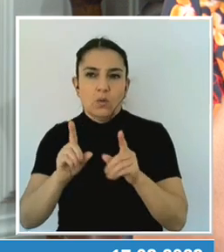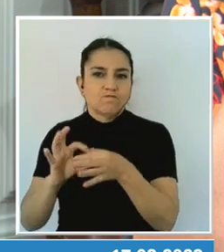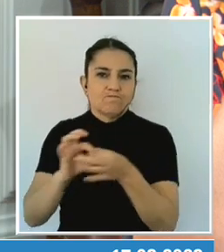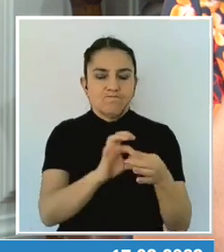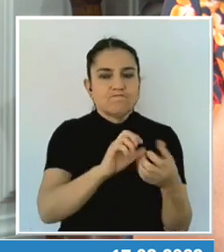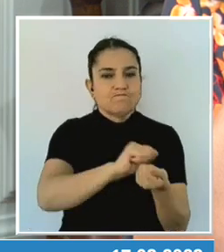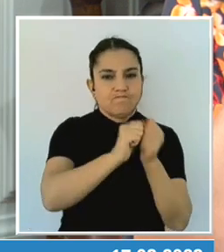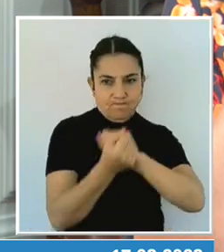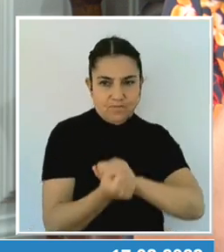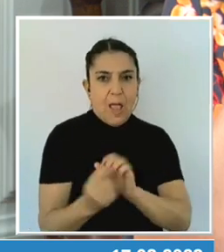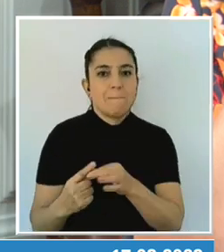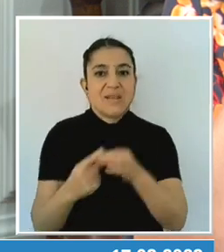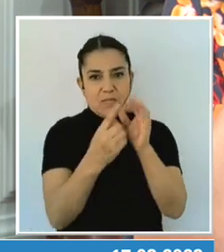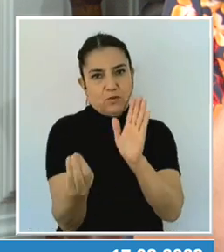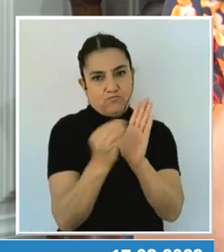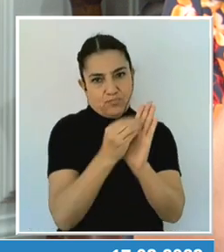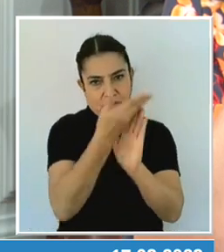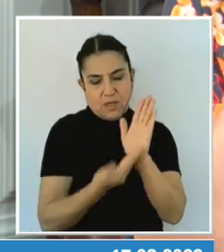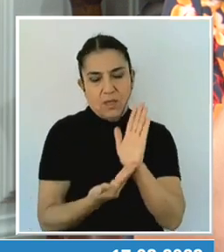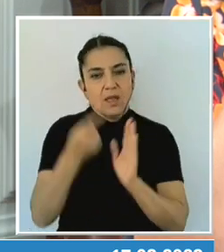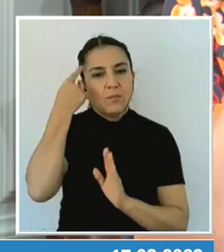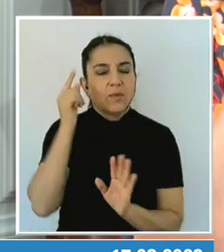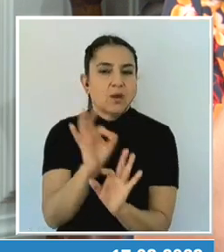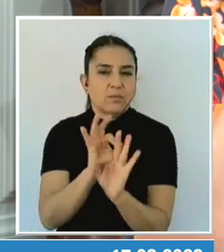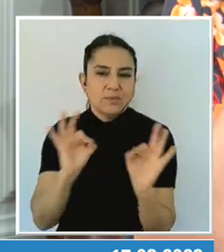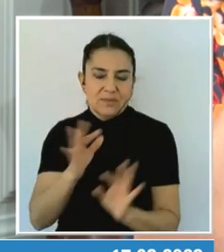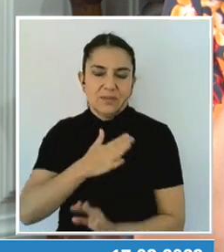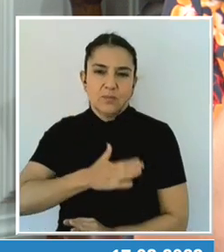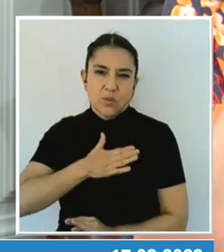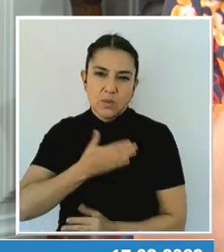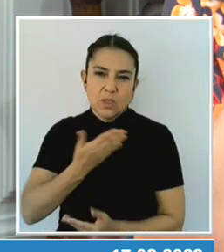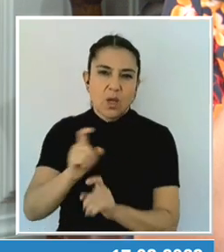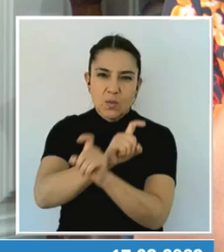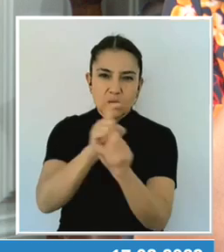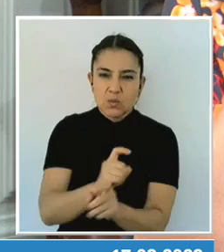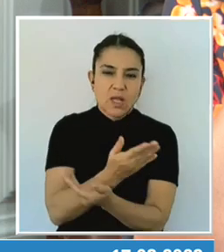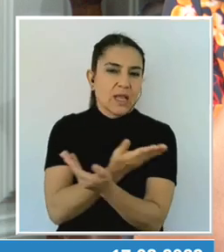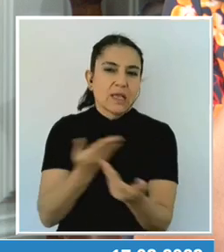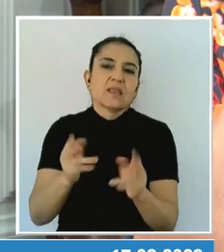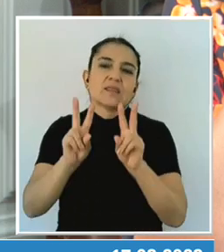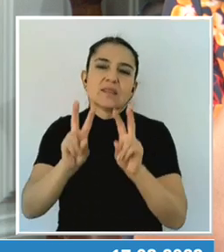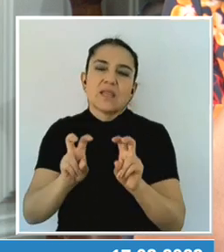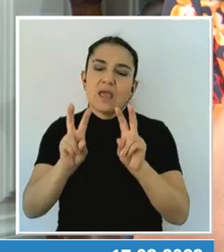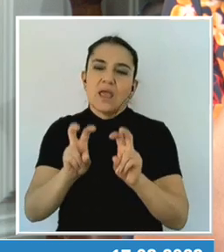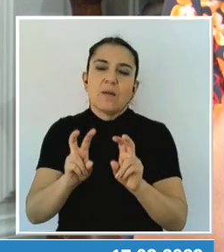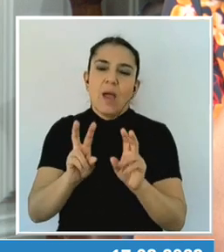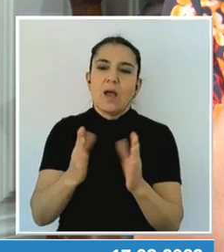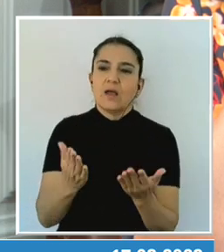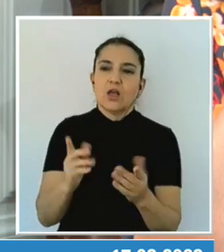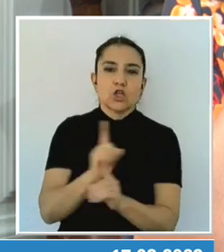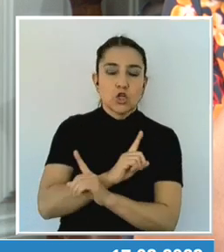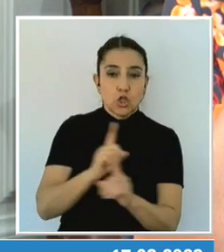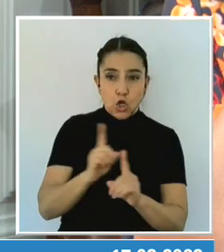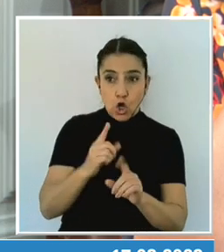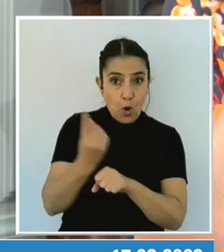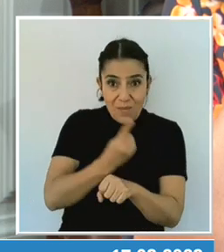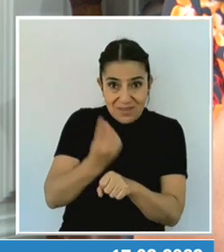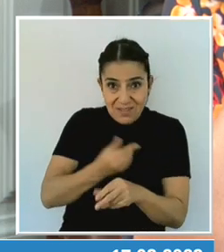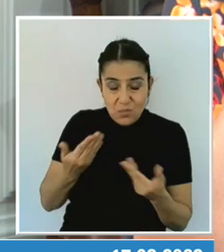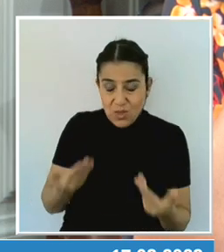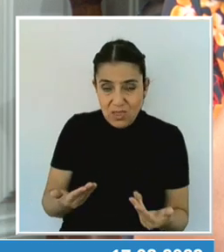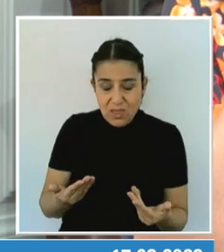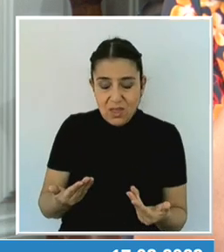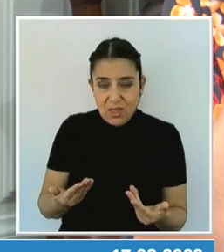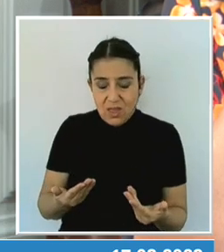principio. Pero particularmente me gustaría consultarle sobre una temática que no fue planteada hoy día y que